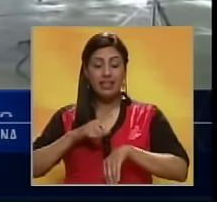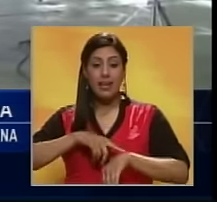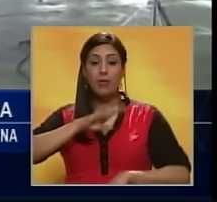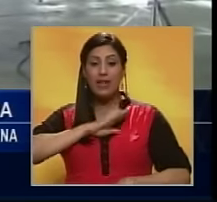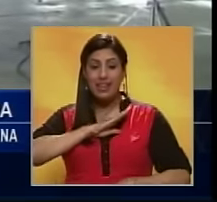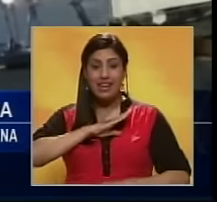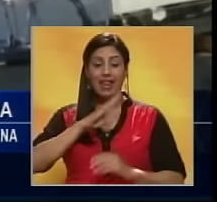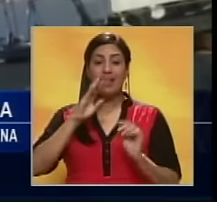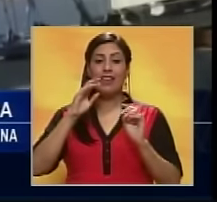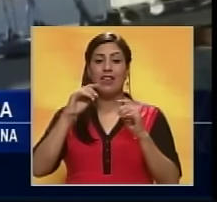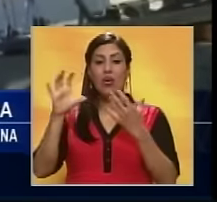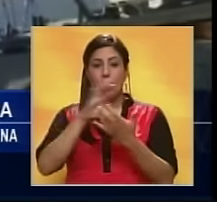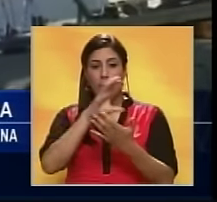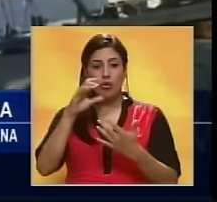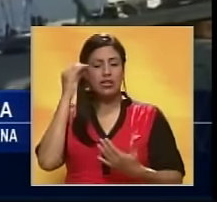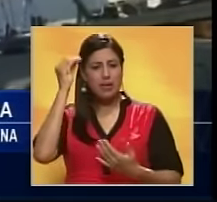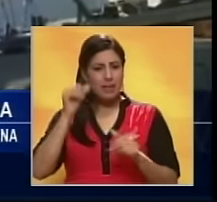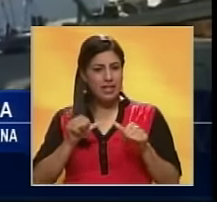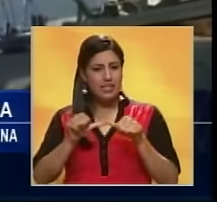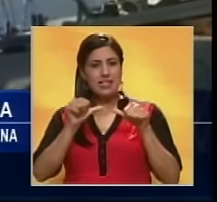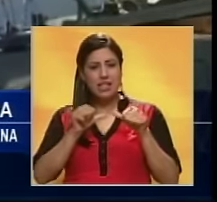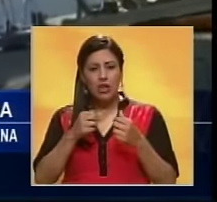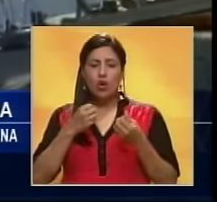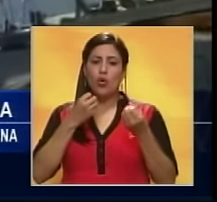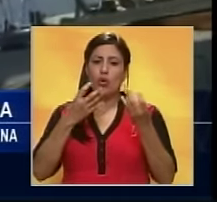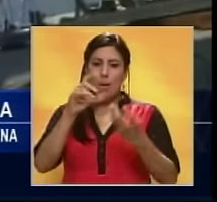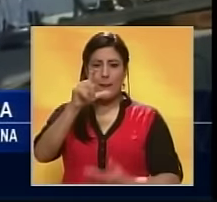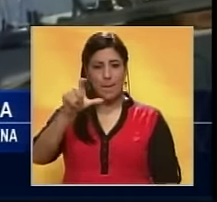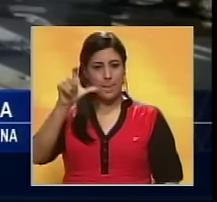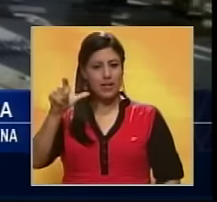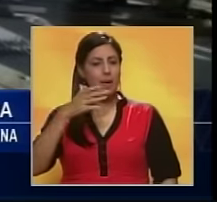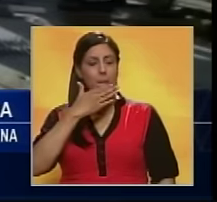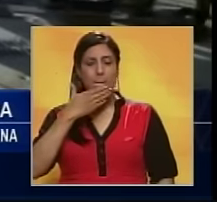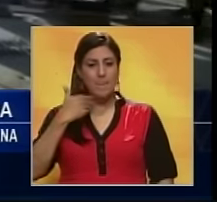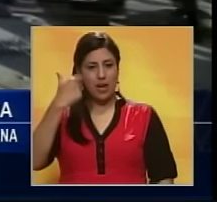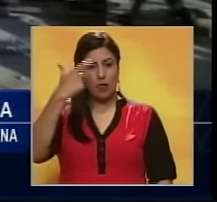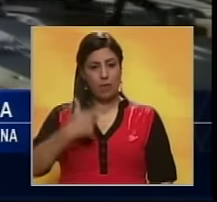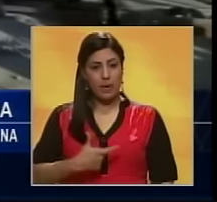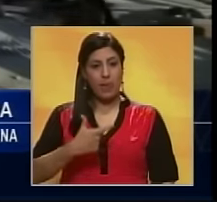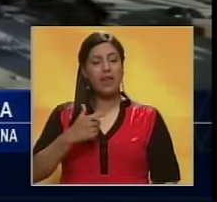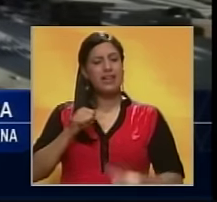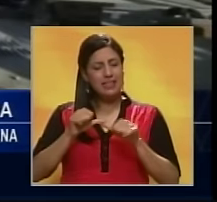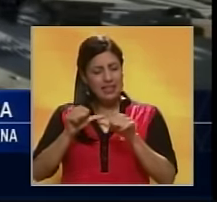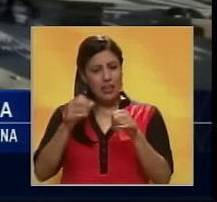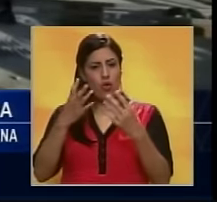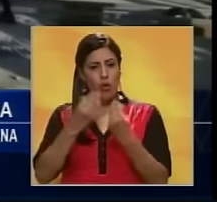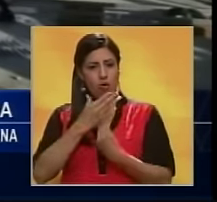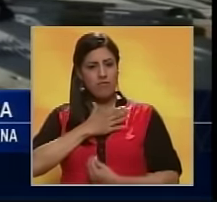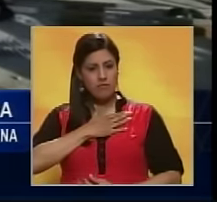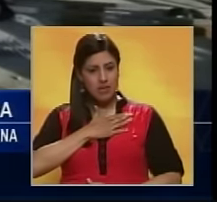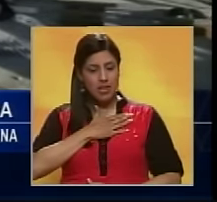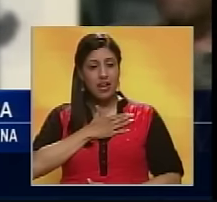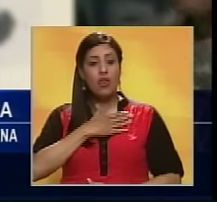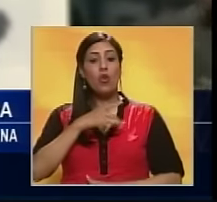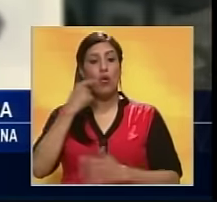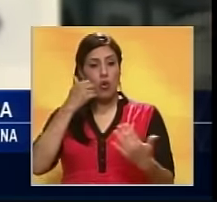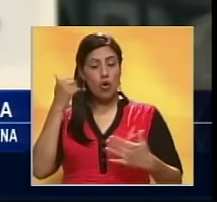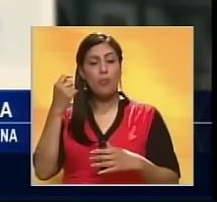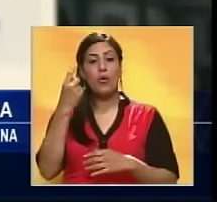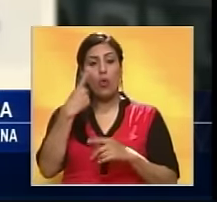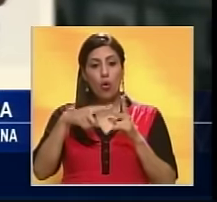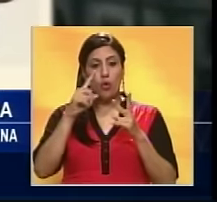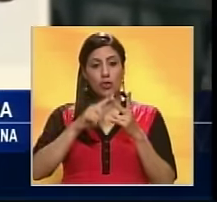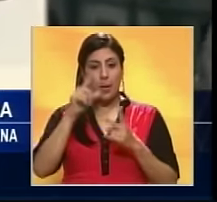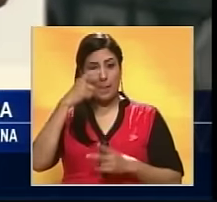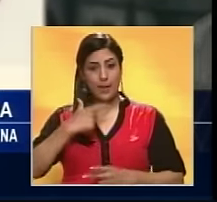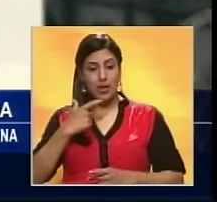lleve esta aventura musical piensa seguir entregándole a sus fanáticas lo mejor de él. Quédate conmigo es su nuevo tema junto a Wisin y Gente de